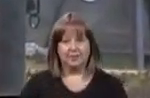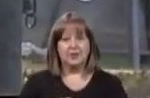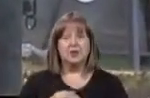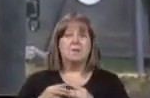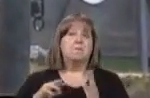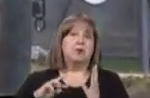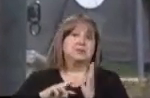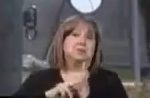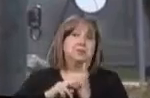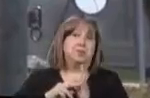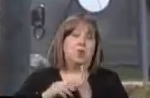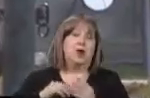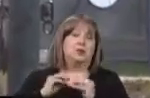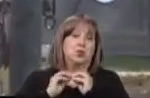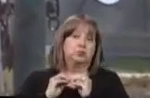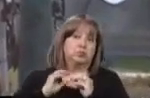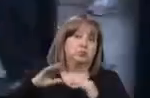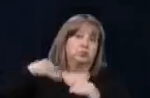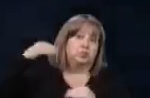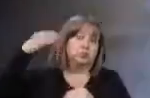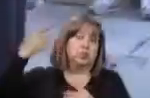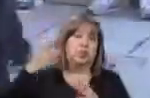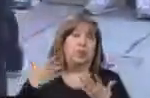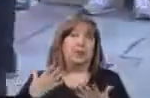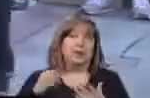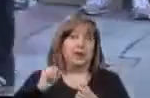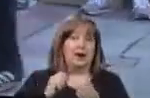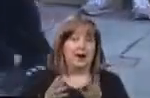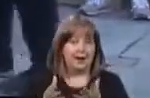Sí, es verdad. Tienen la esperanza de que sea medianamente rápido,